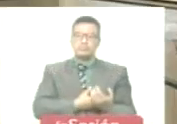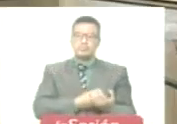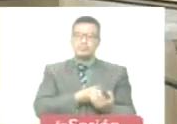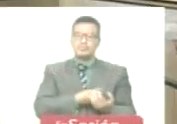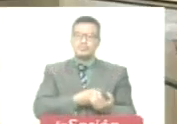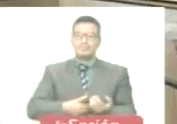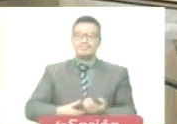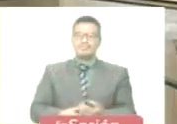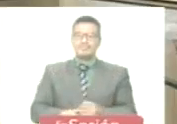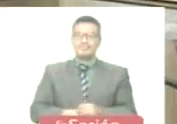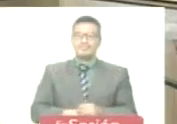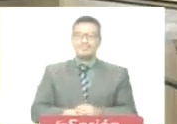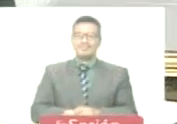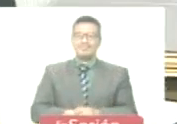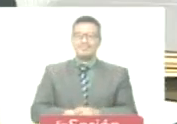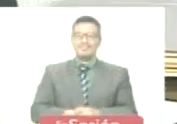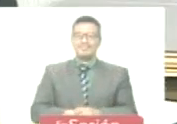señor presidente.